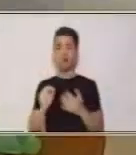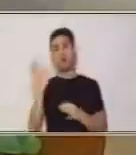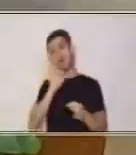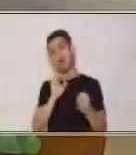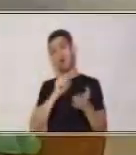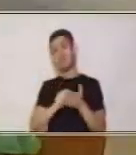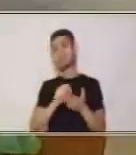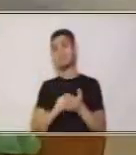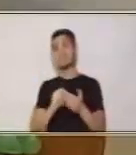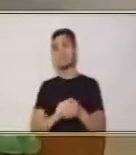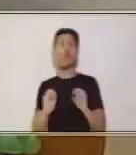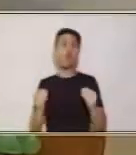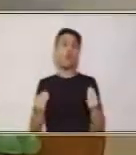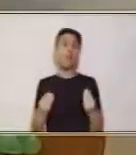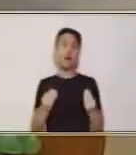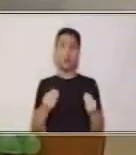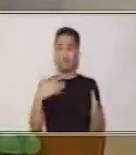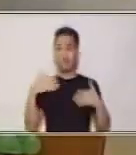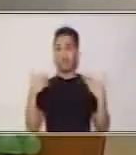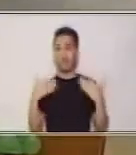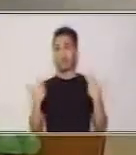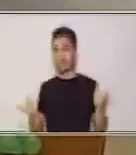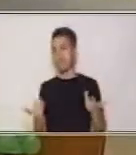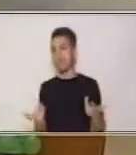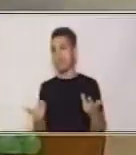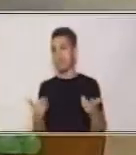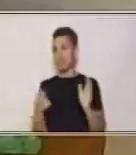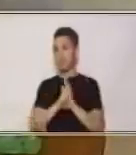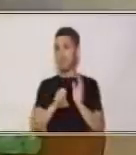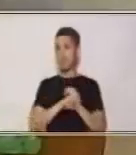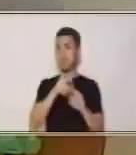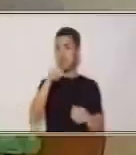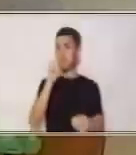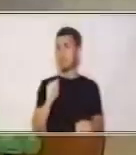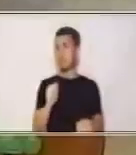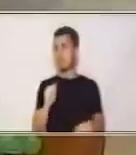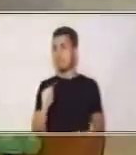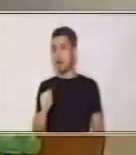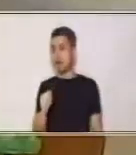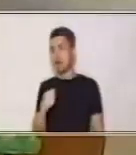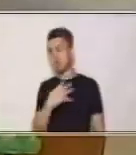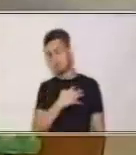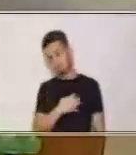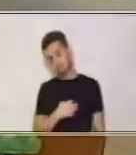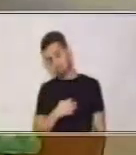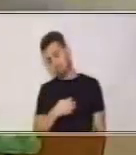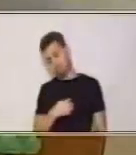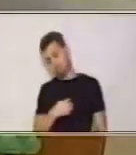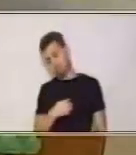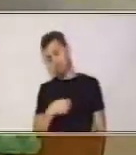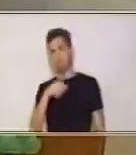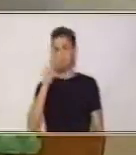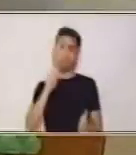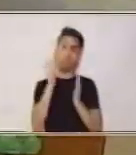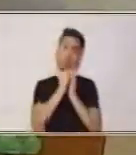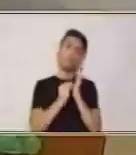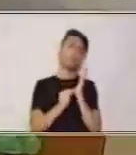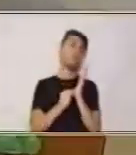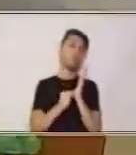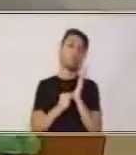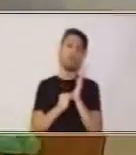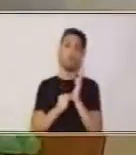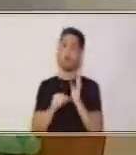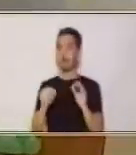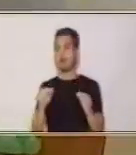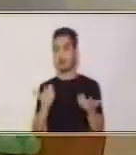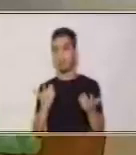escribir, que te da alegría. Por ejemplo, puedes hacer una carita triste. Y puedes dibujar o escribir, que te da